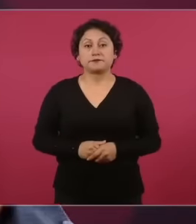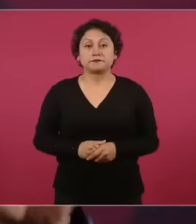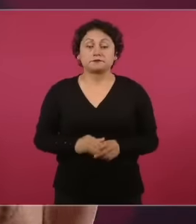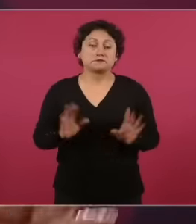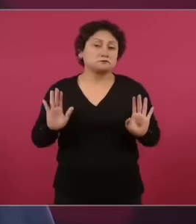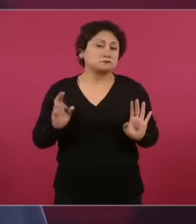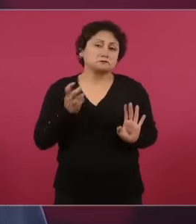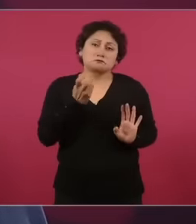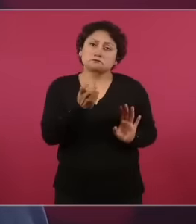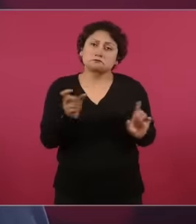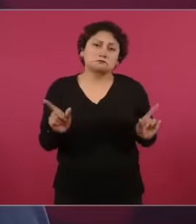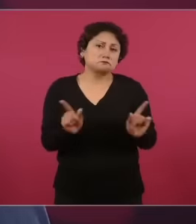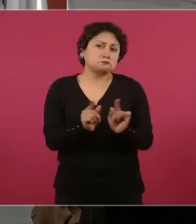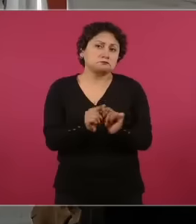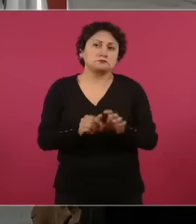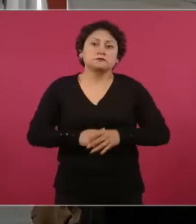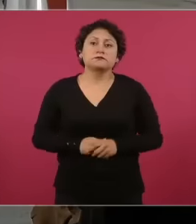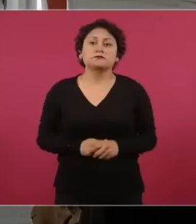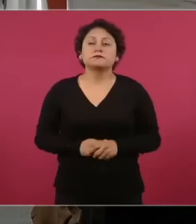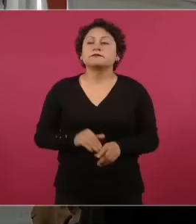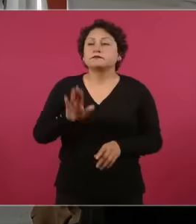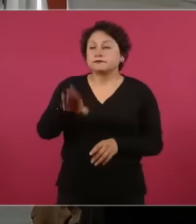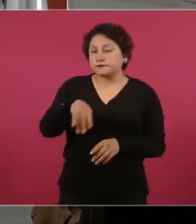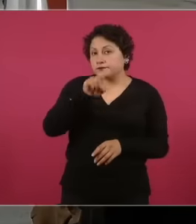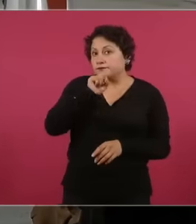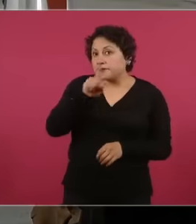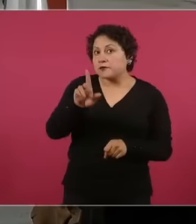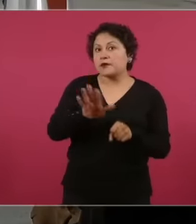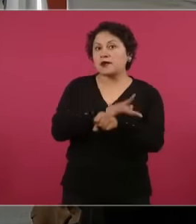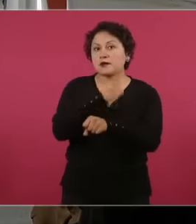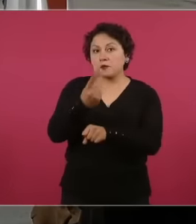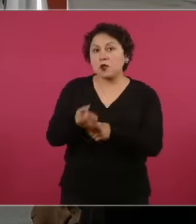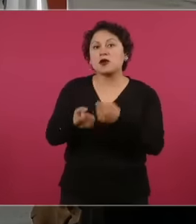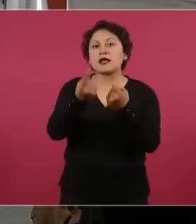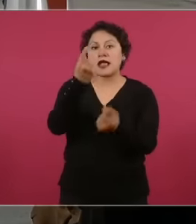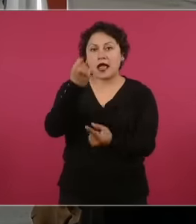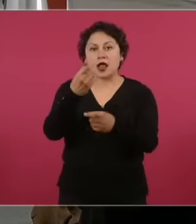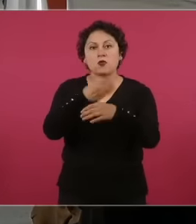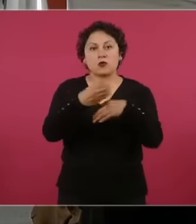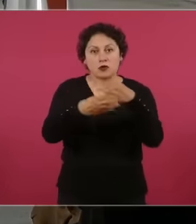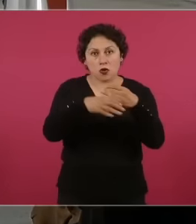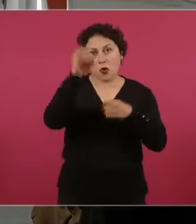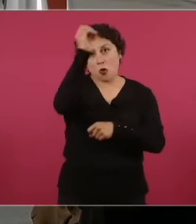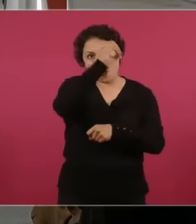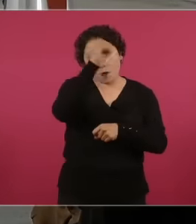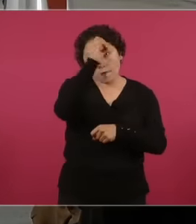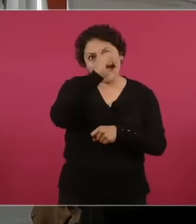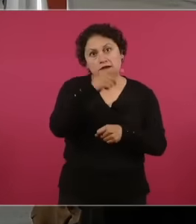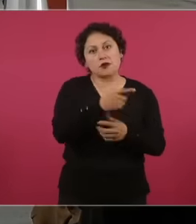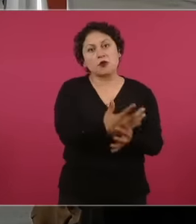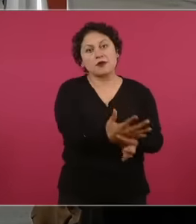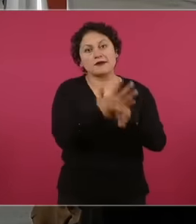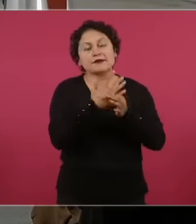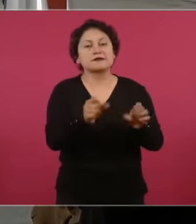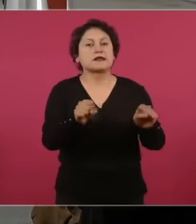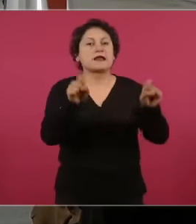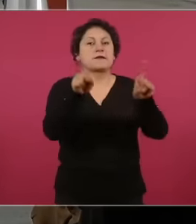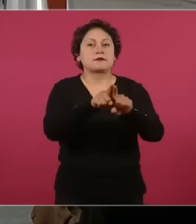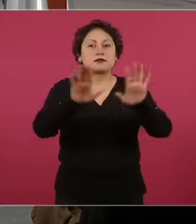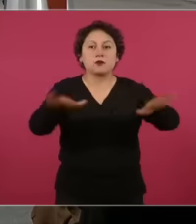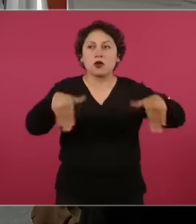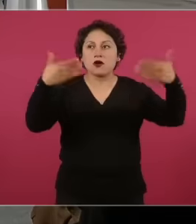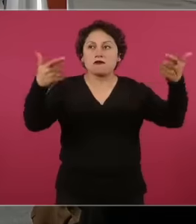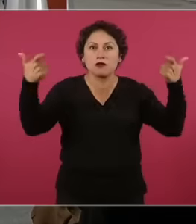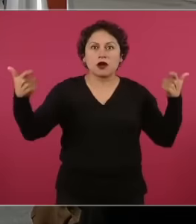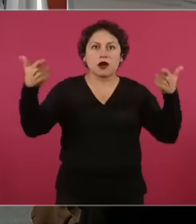Nada más. También porque esto va acompañado de algunos anuncios en torno a que se frenan inversiones en México precisamente por el avance de la reforma